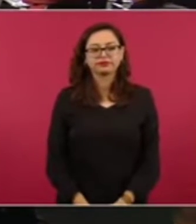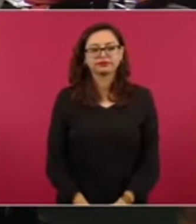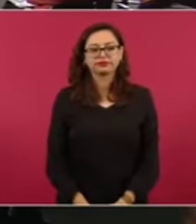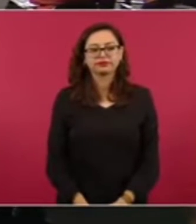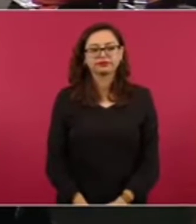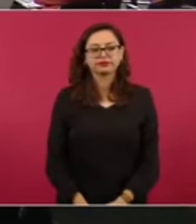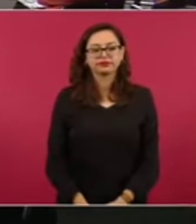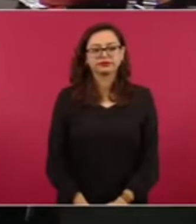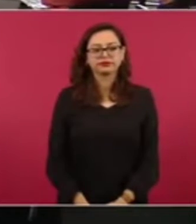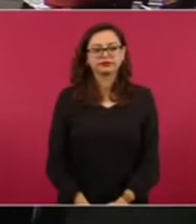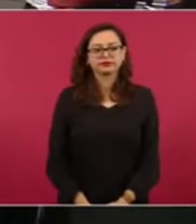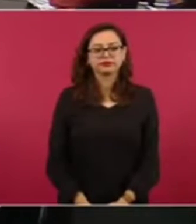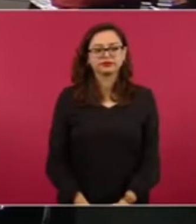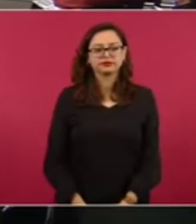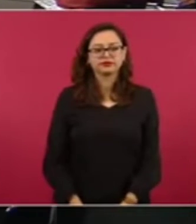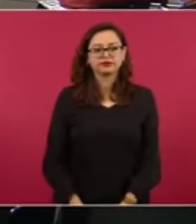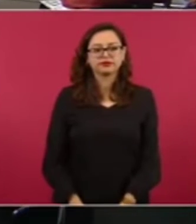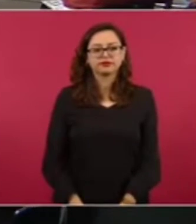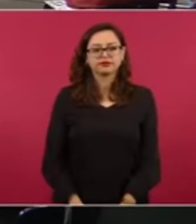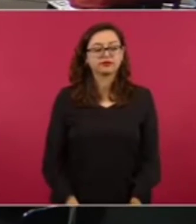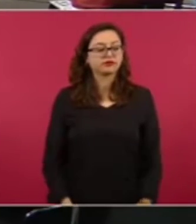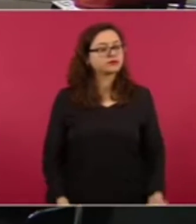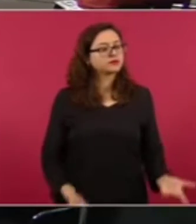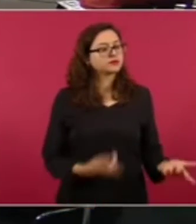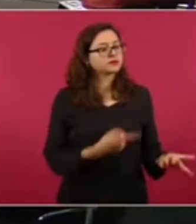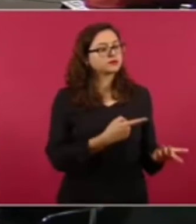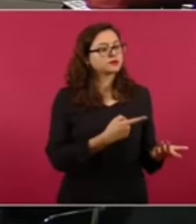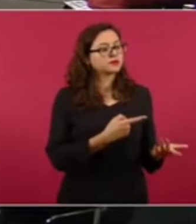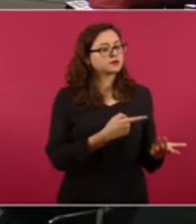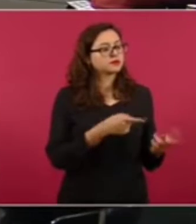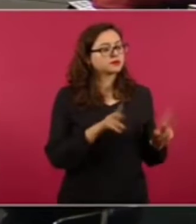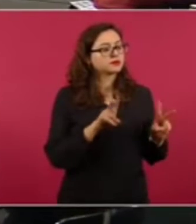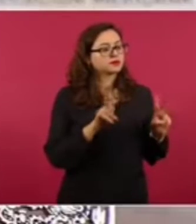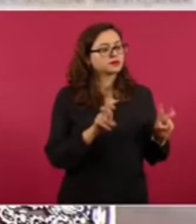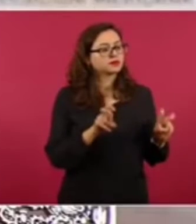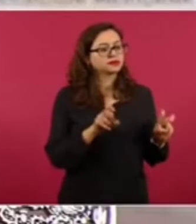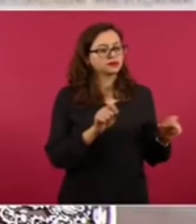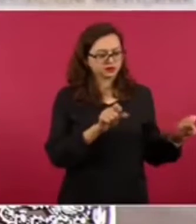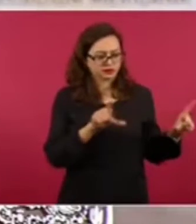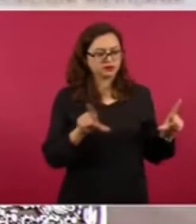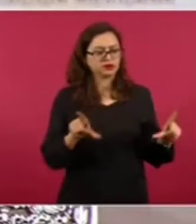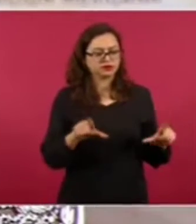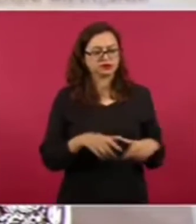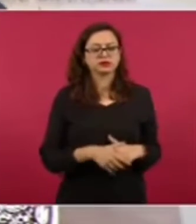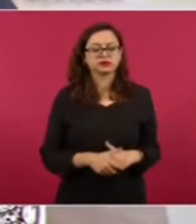Sí, pero donde dice que mandaba a ver, pon.